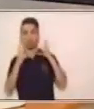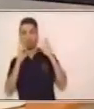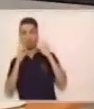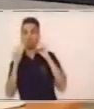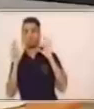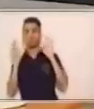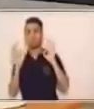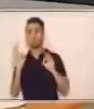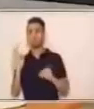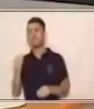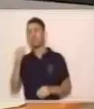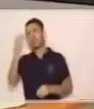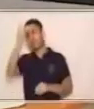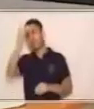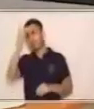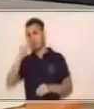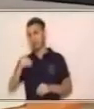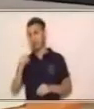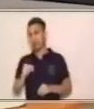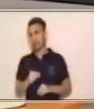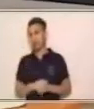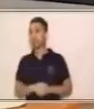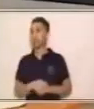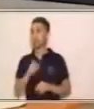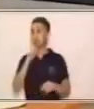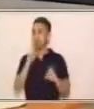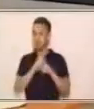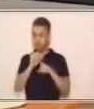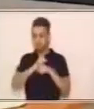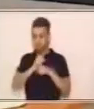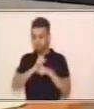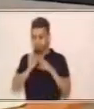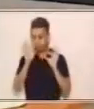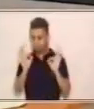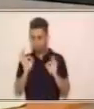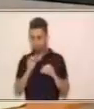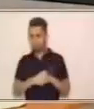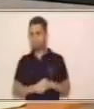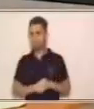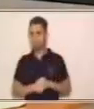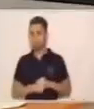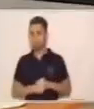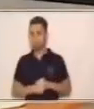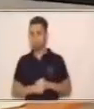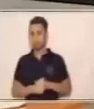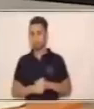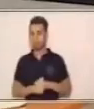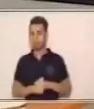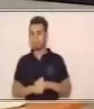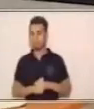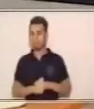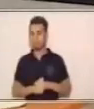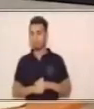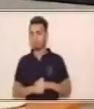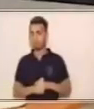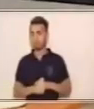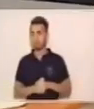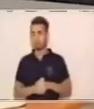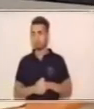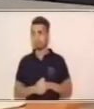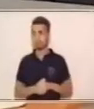qué fue lo que aprendiste hoy. Y sobre todo, ponlo en práctica. ¿Sí? Ponlo en práctica, ¿sí?